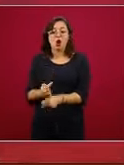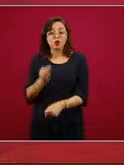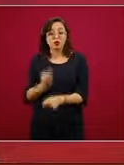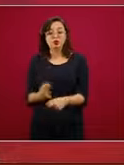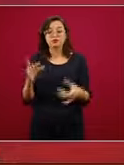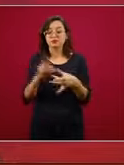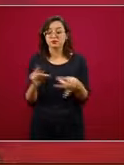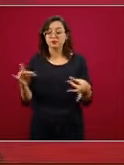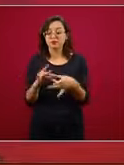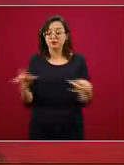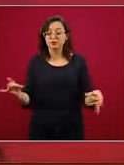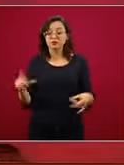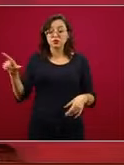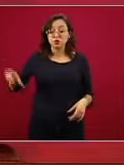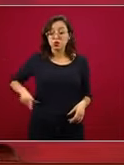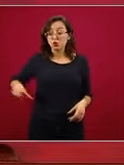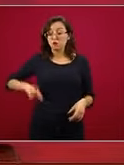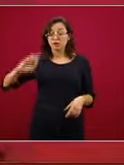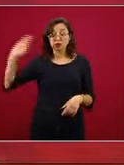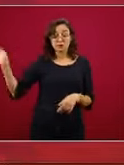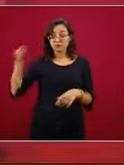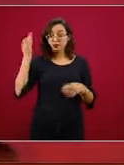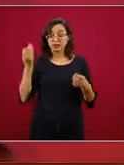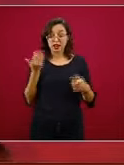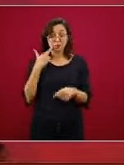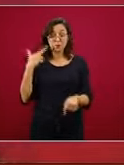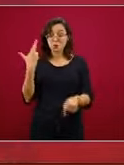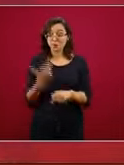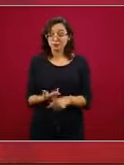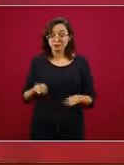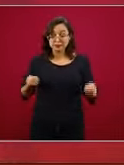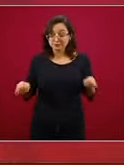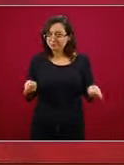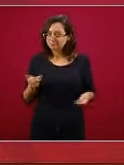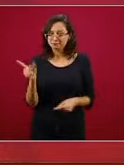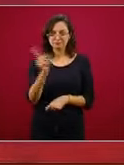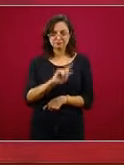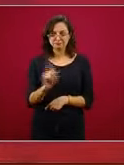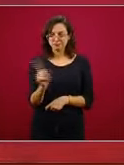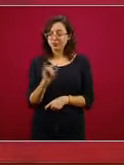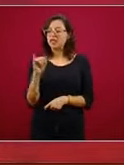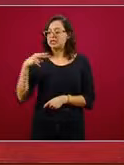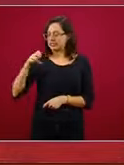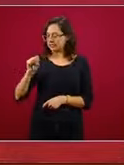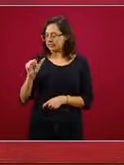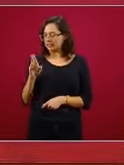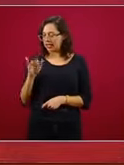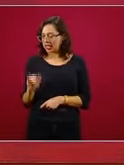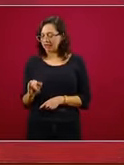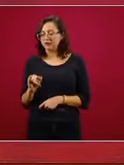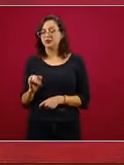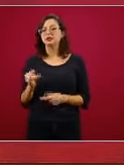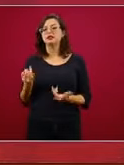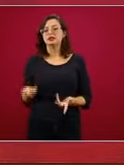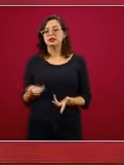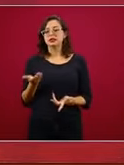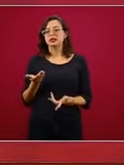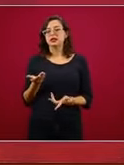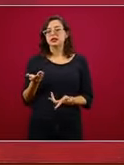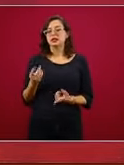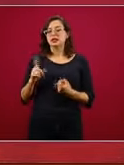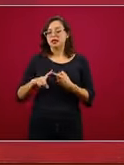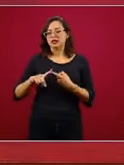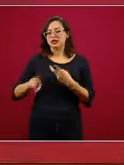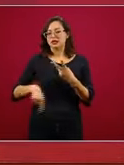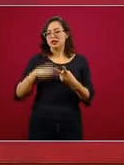claro, no lo va a operar el gobierno federal. El diseño lo hicimos con el INSABI, Instituto de Salud para el